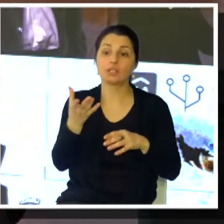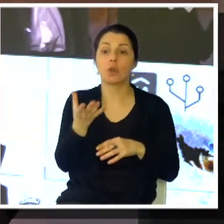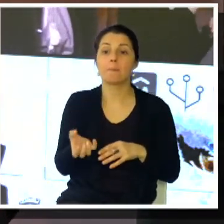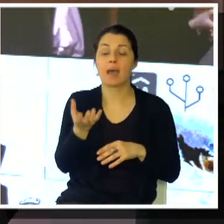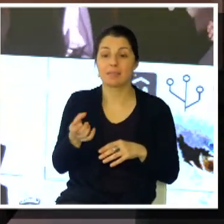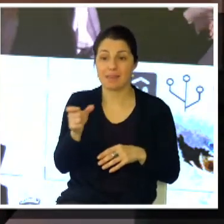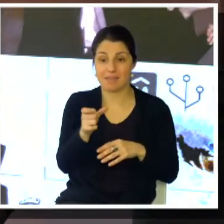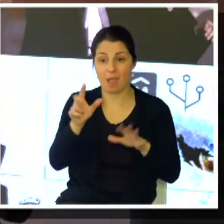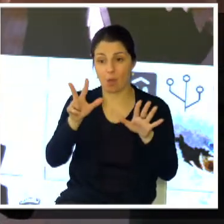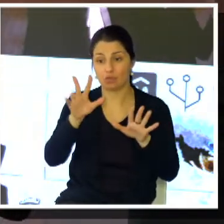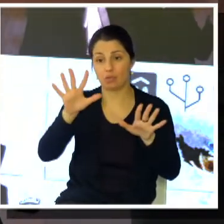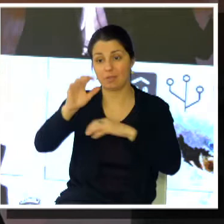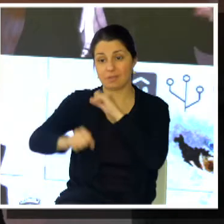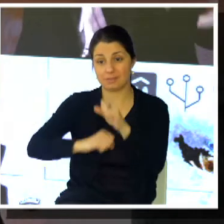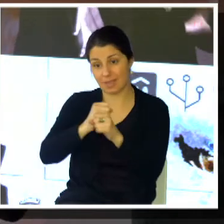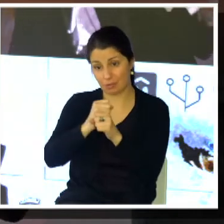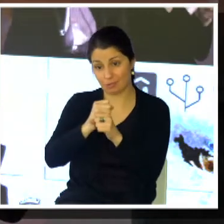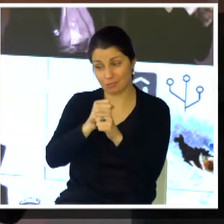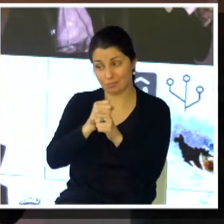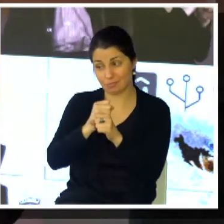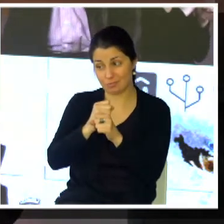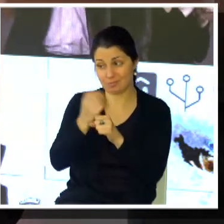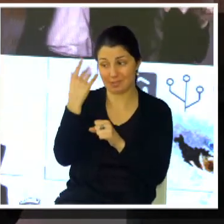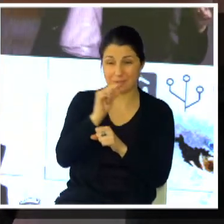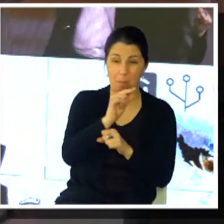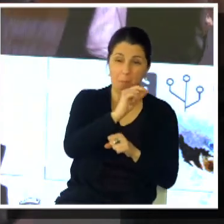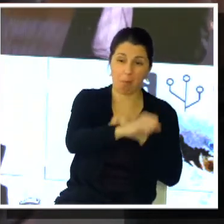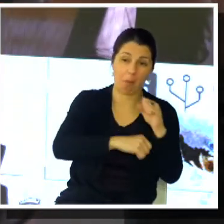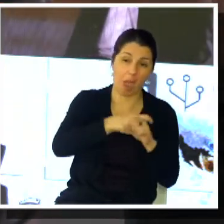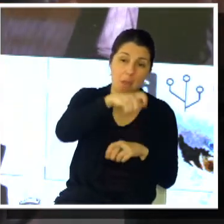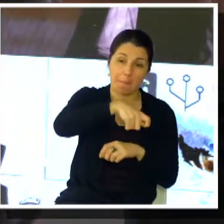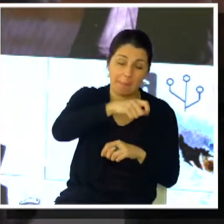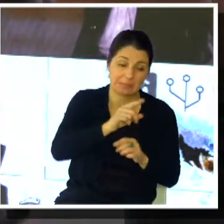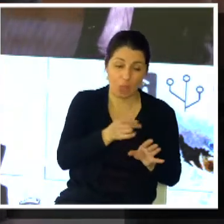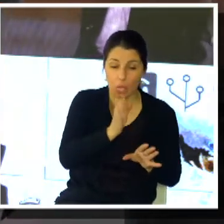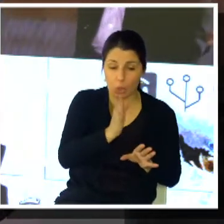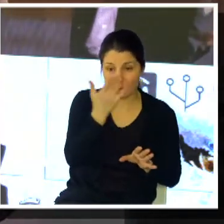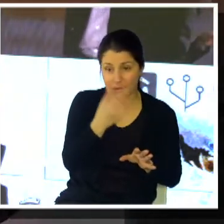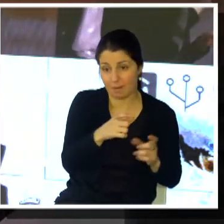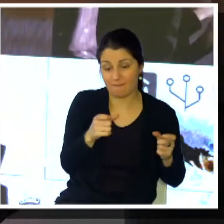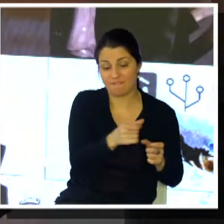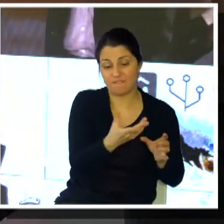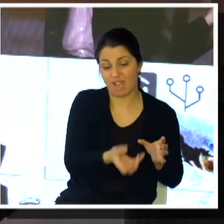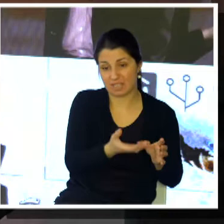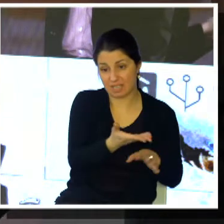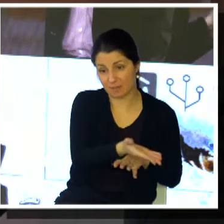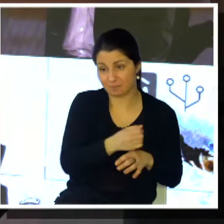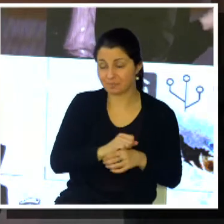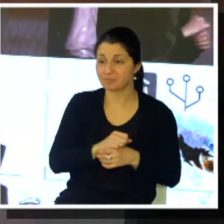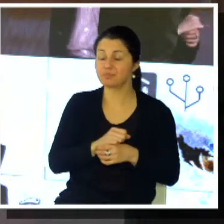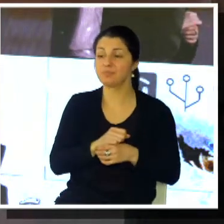años, contra los pocos años o meses que hoy manejan los